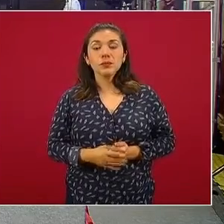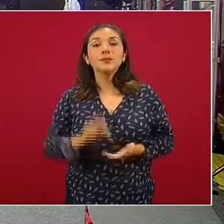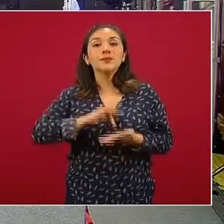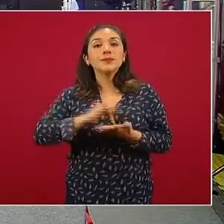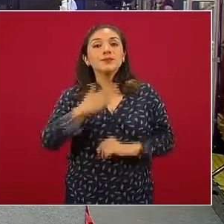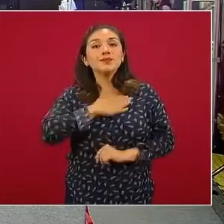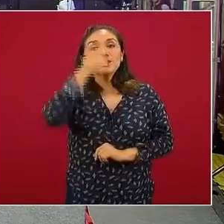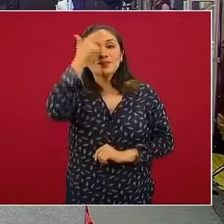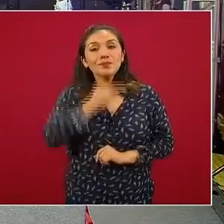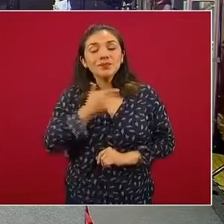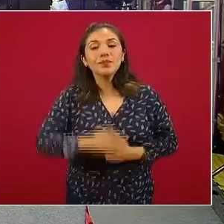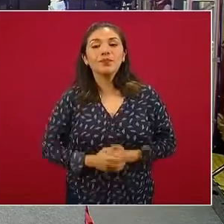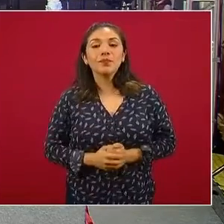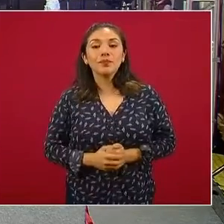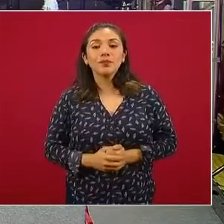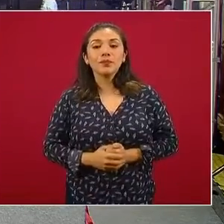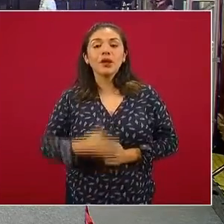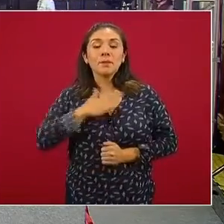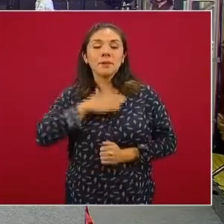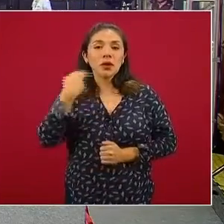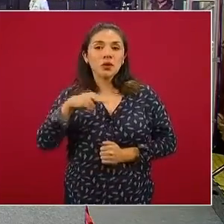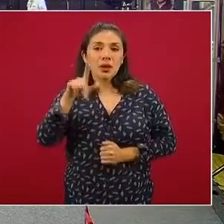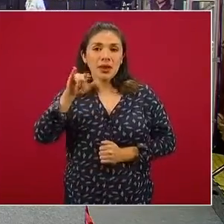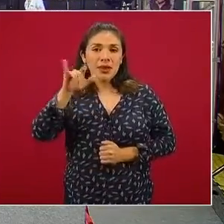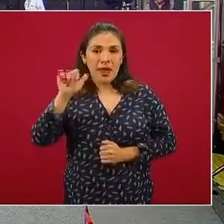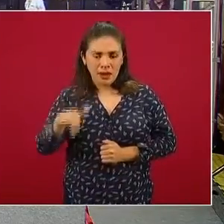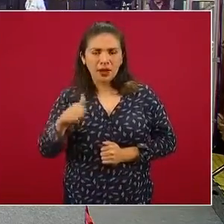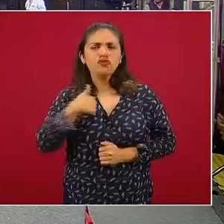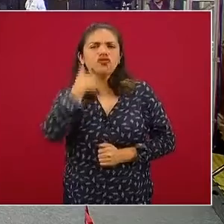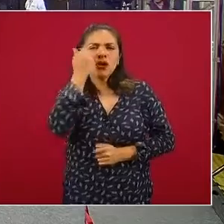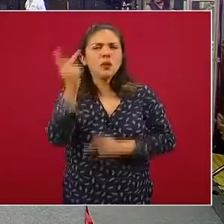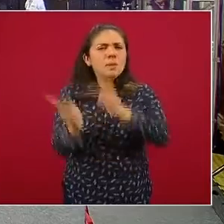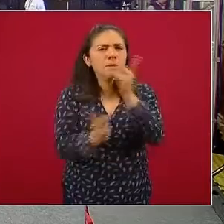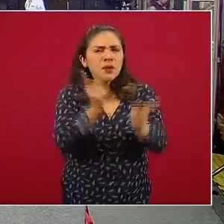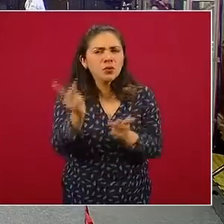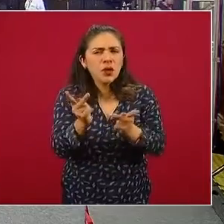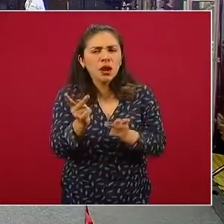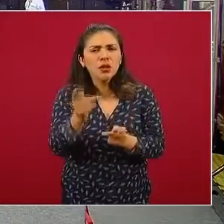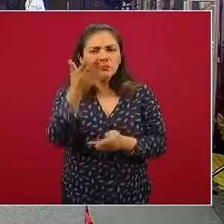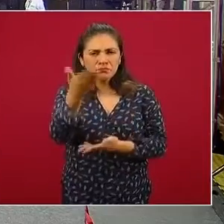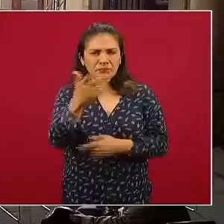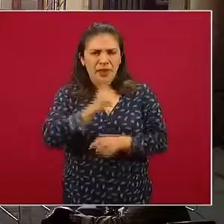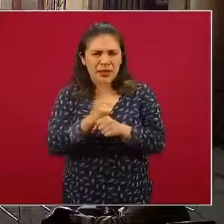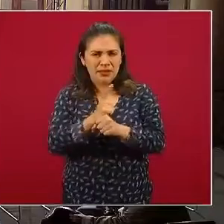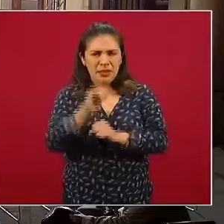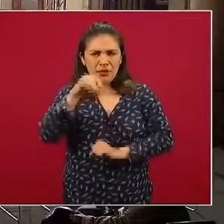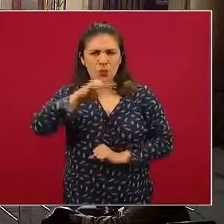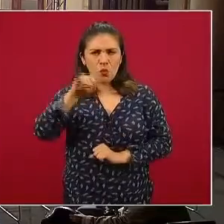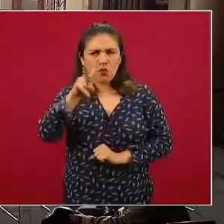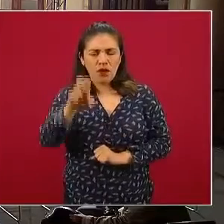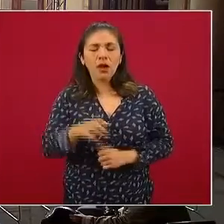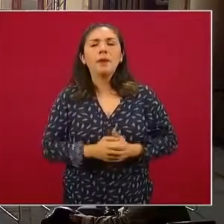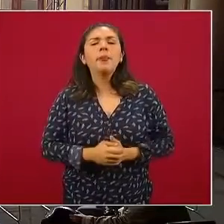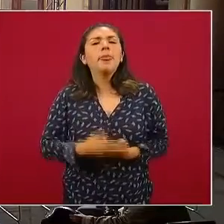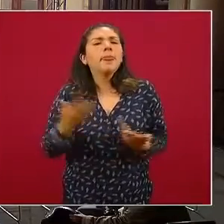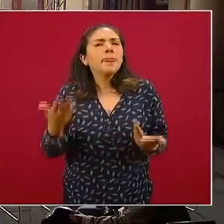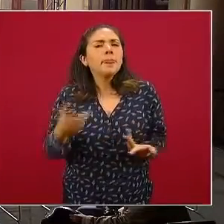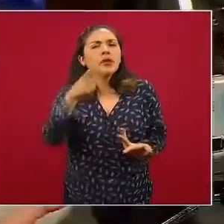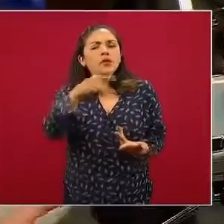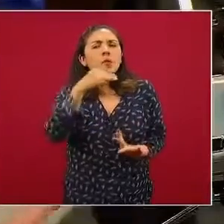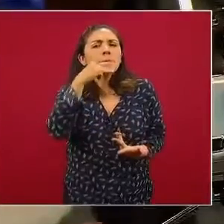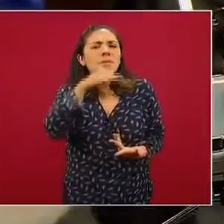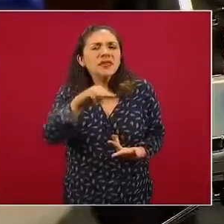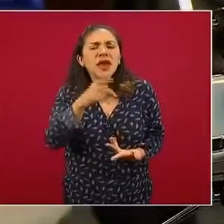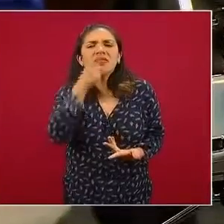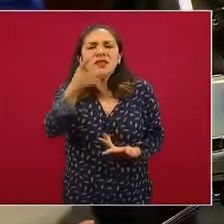Gracias, buenas noches. Liliana Naule, de Pulso Saludable. Quisiera preguntarle, licenciado de INJUVE, ¿cuál sería el mensaje que le